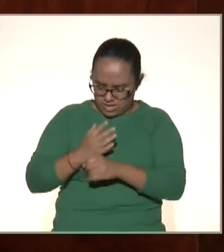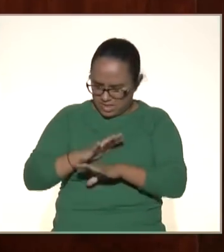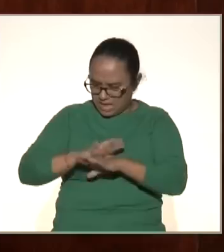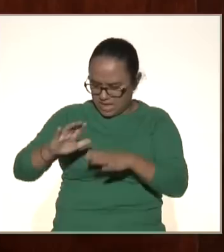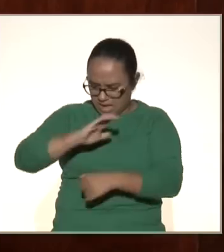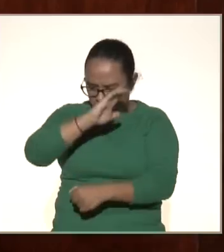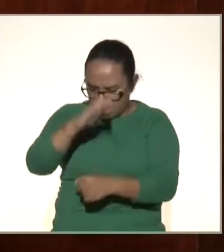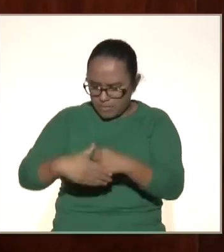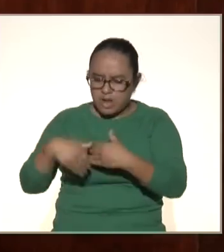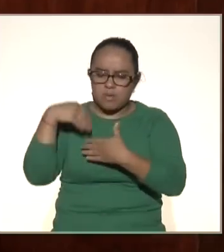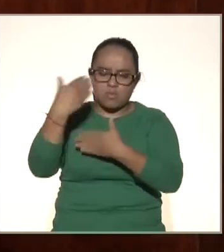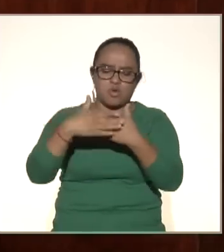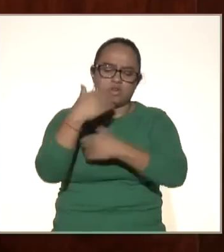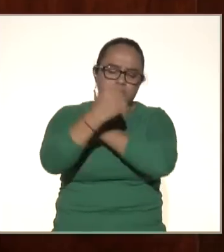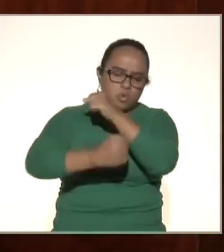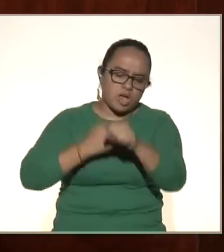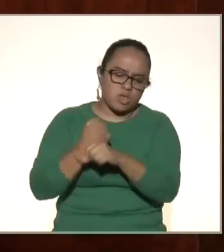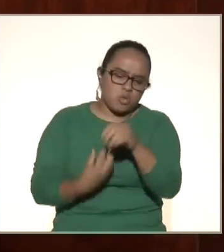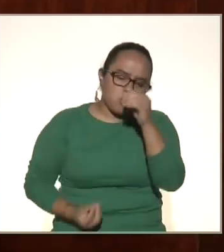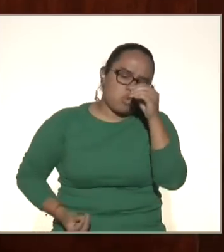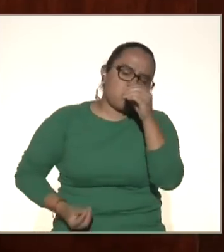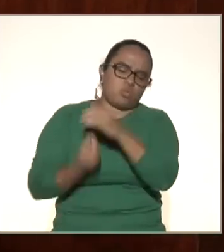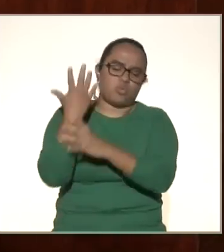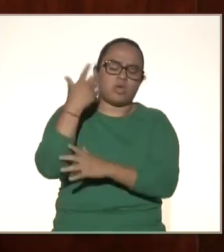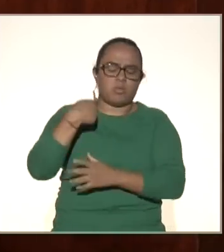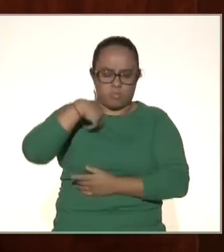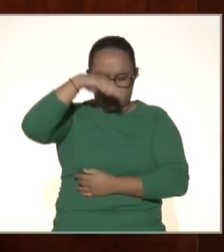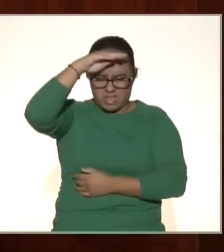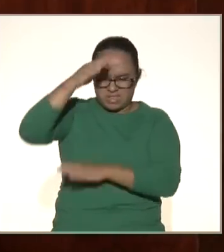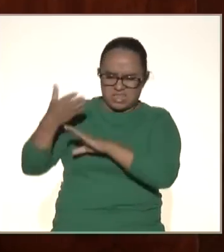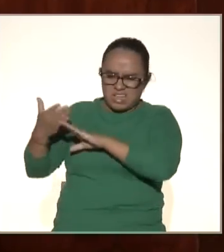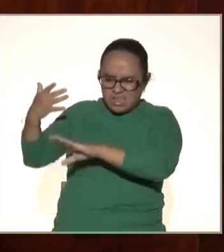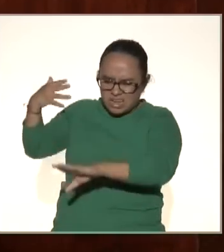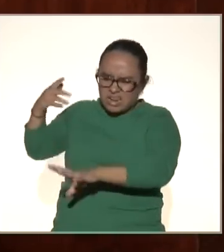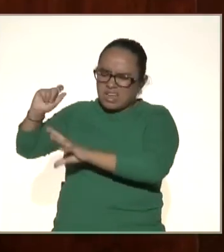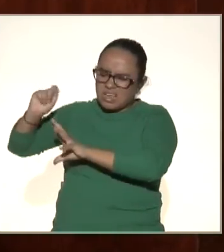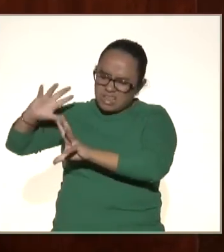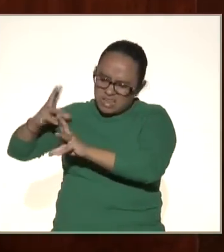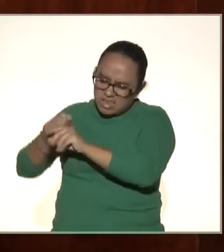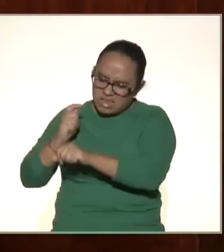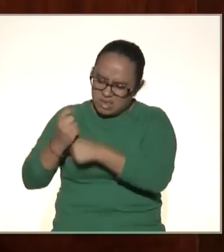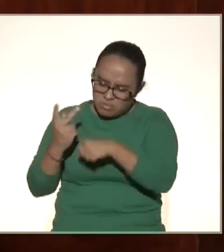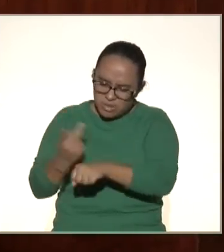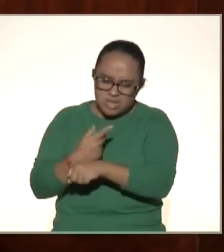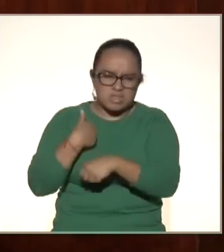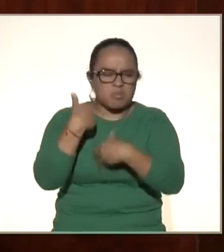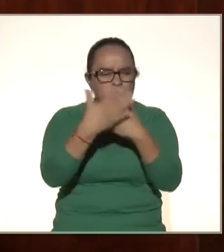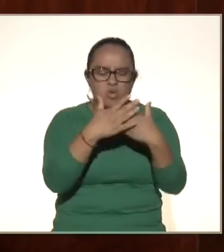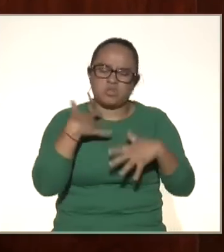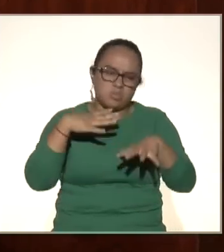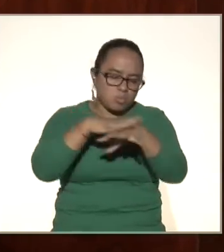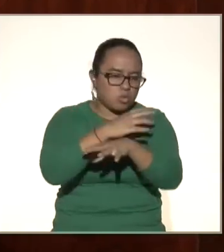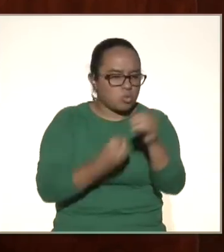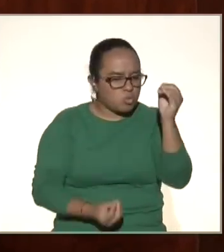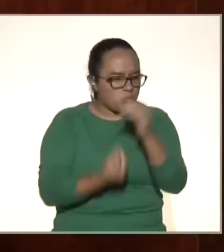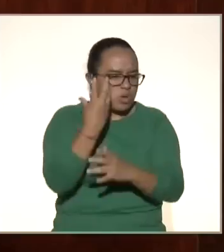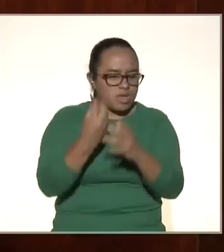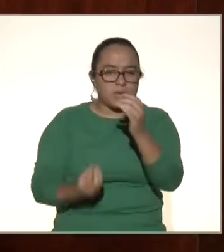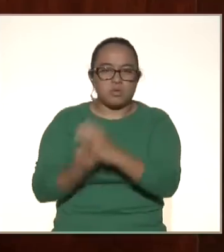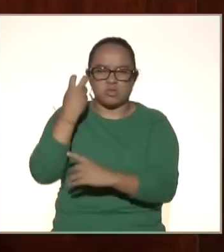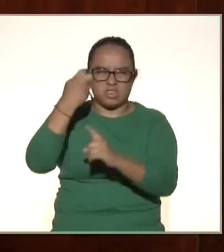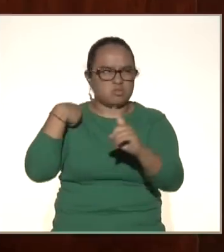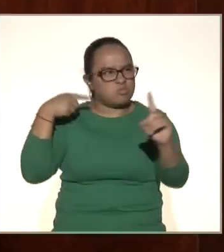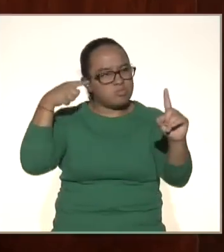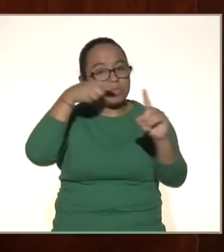iniciar otro, de reflexionar sobre lo que hicimos y lo que podríamos hacer. Se vienen los propósitos de Año Nuevo, entonces para